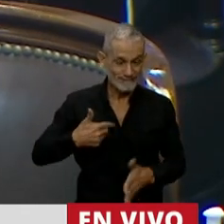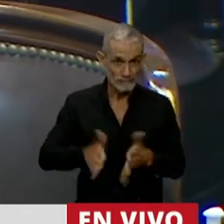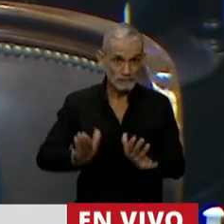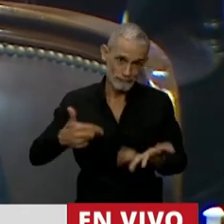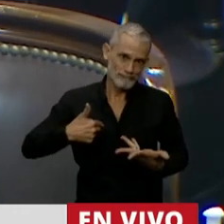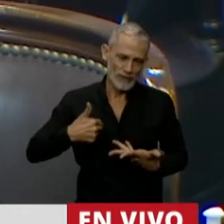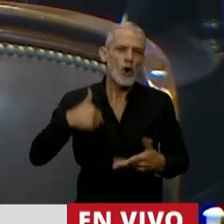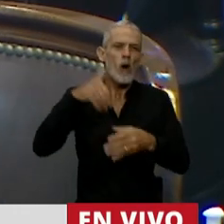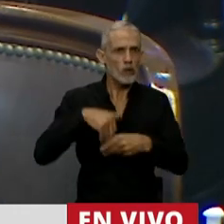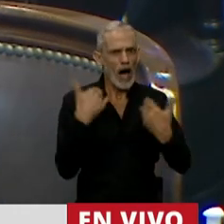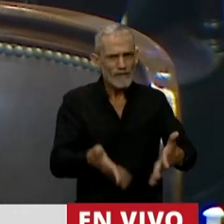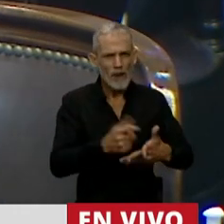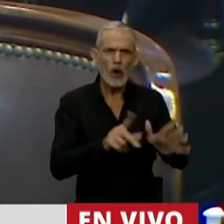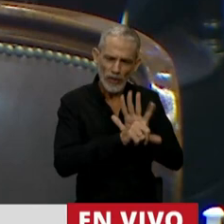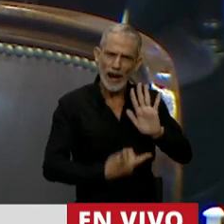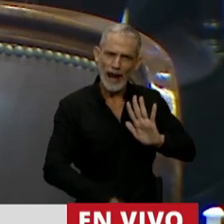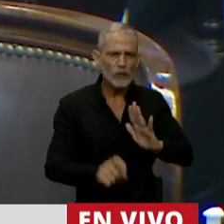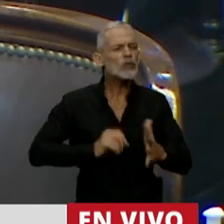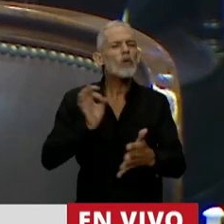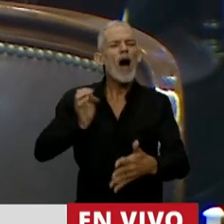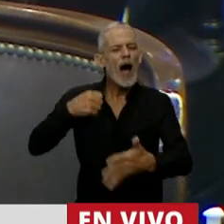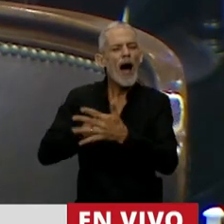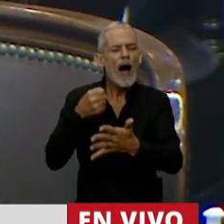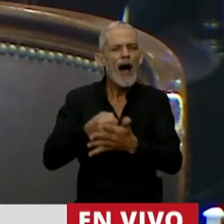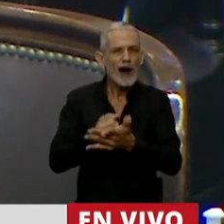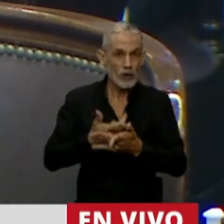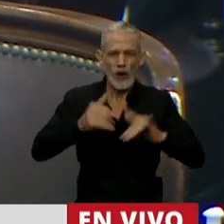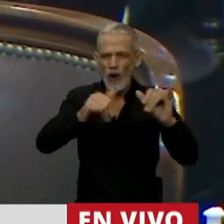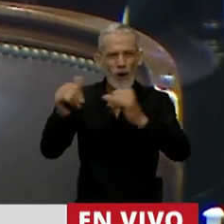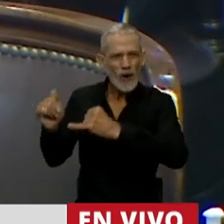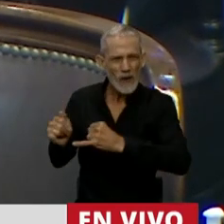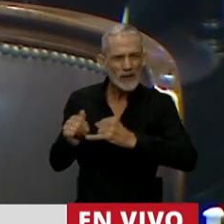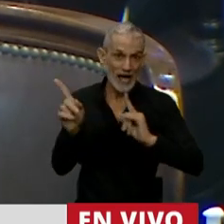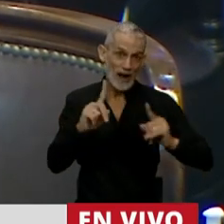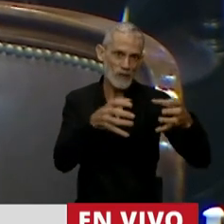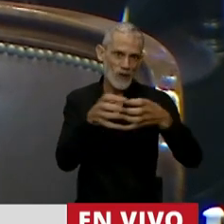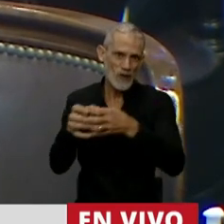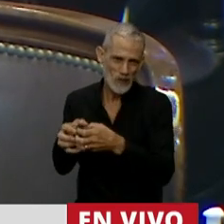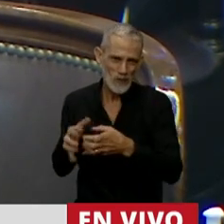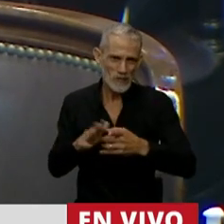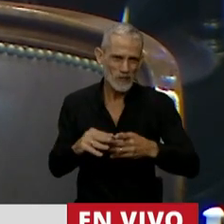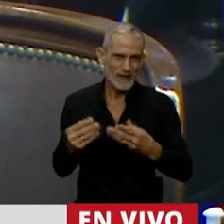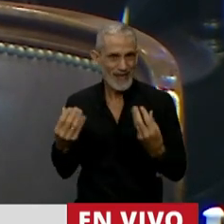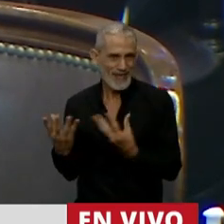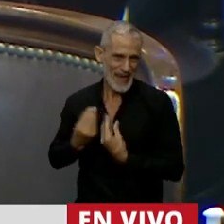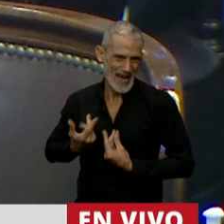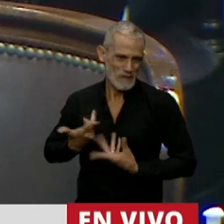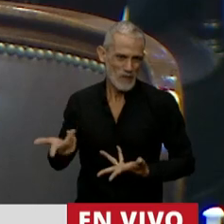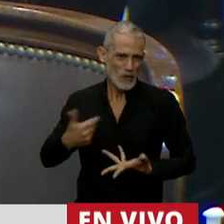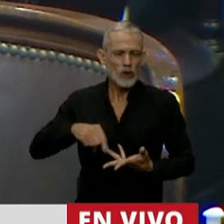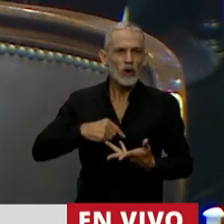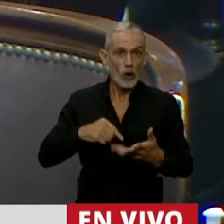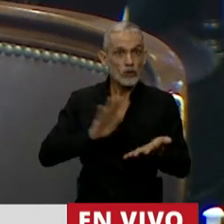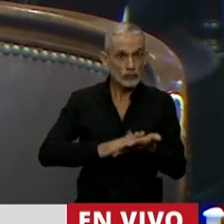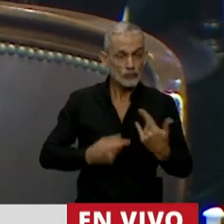Todos saben que voto a favor. Hace años y que venimos militando también con las juventudes, algunas de las juventudes que nos acompañan en la